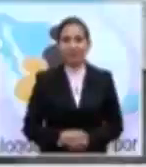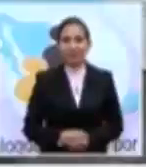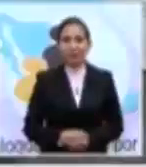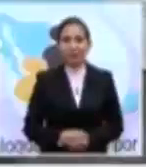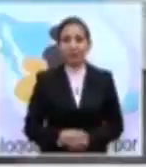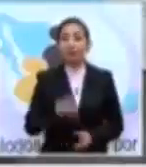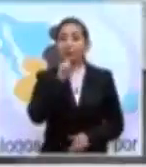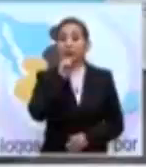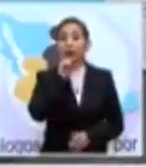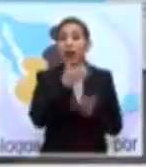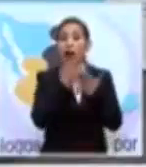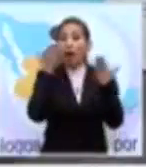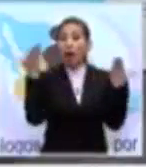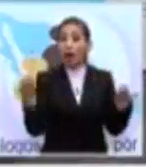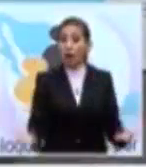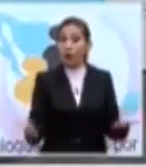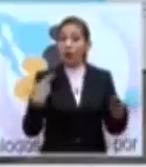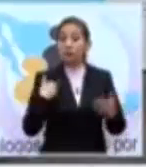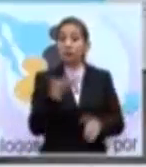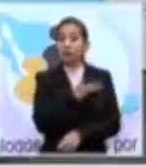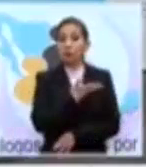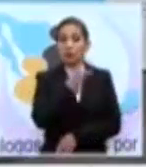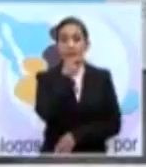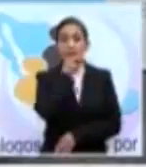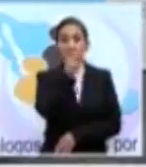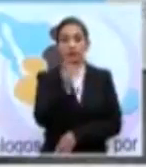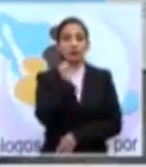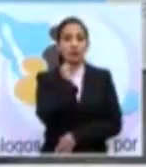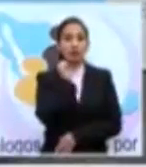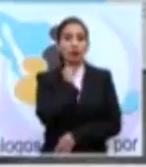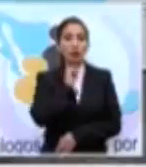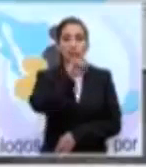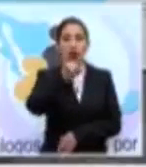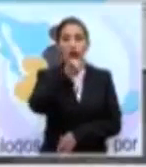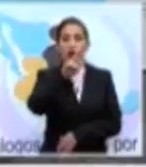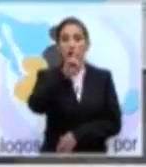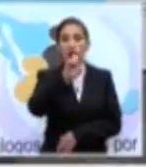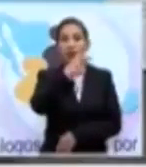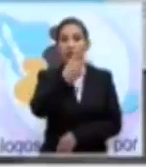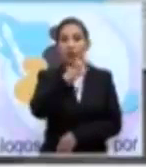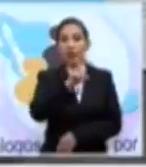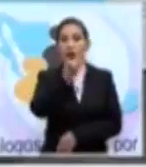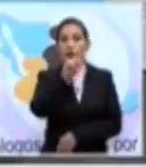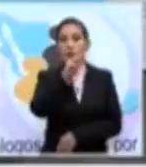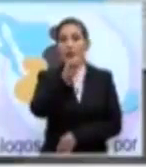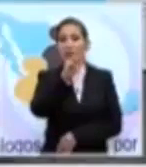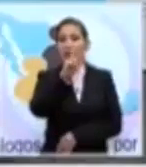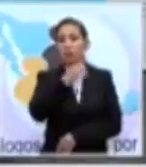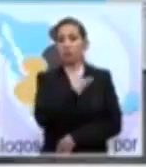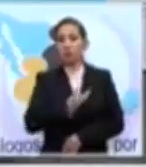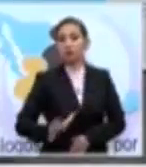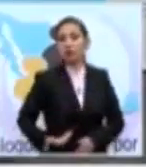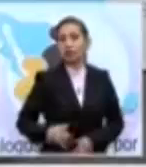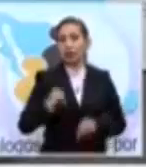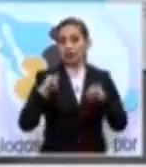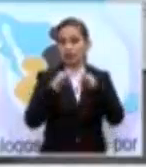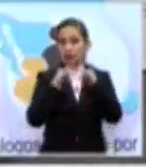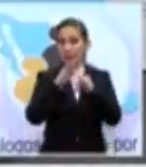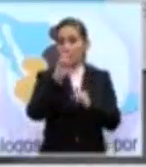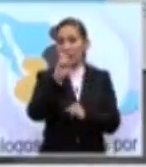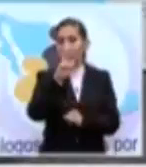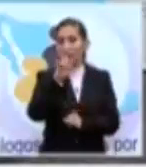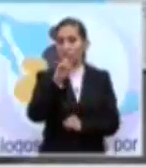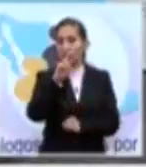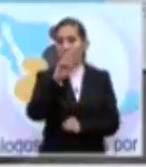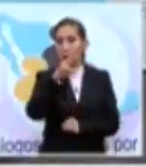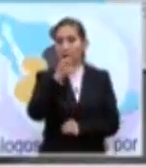A continuación, tendremos las palabras del senador Jorge Luis Preciado Rodríguez, presidente del Instituto Belisario